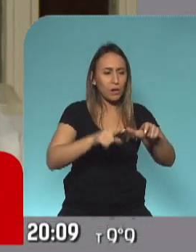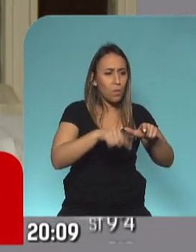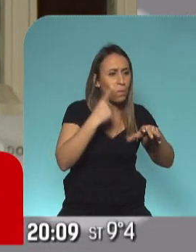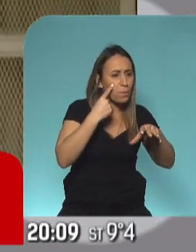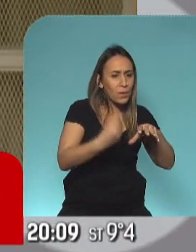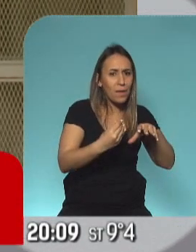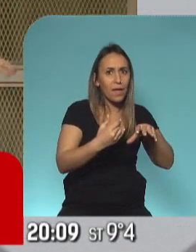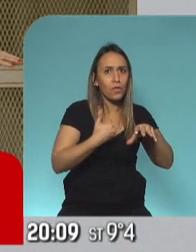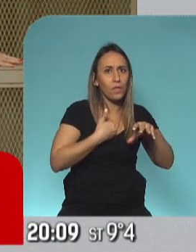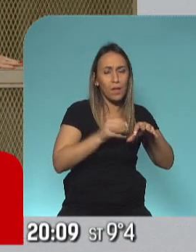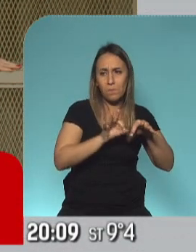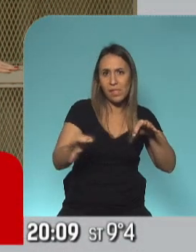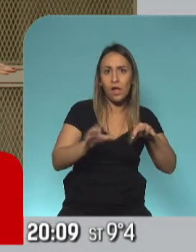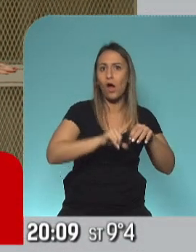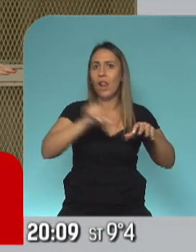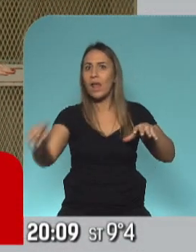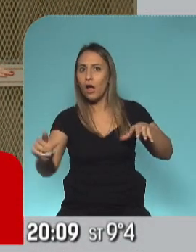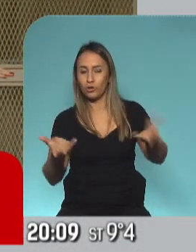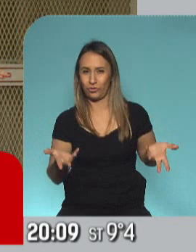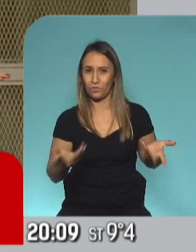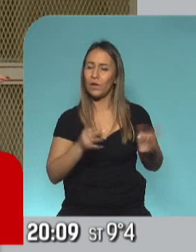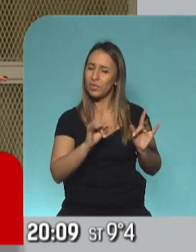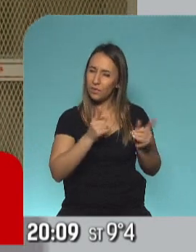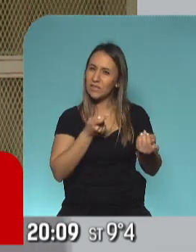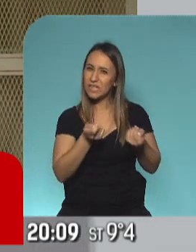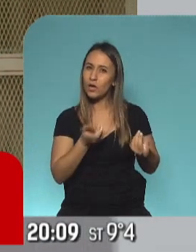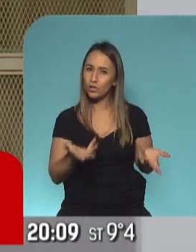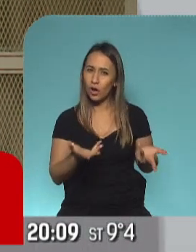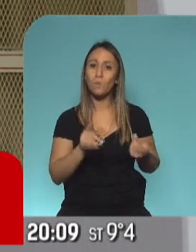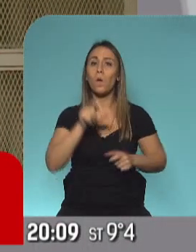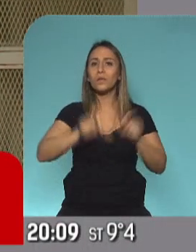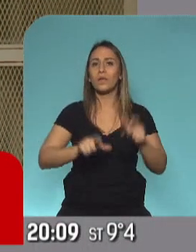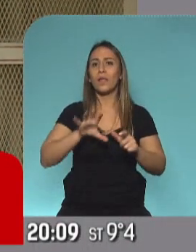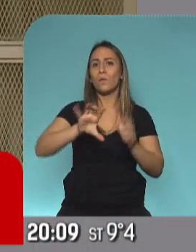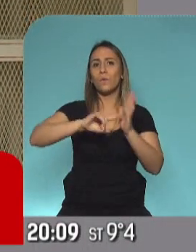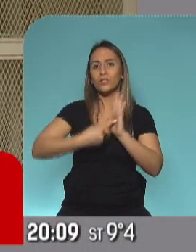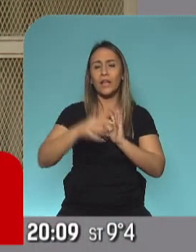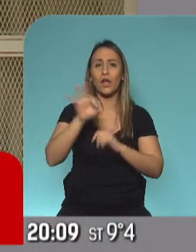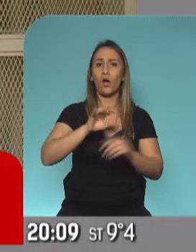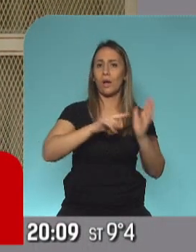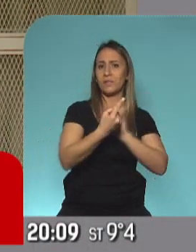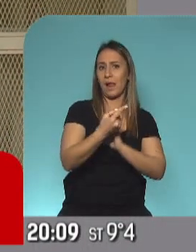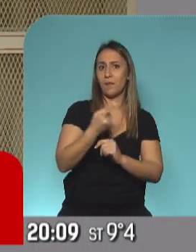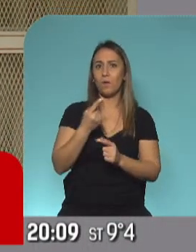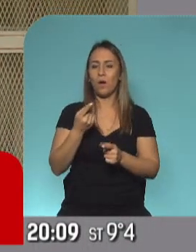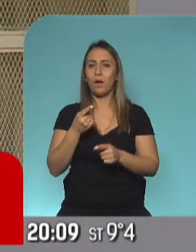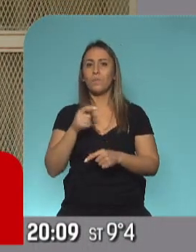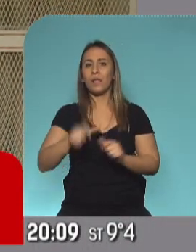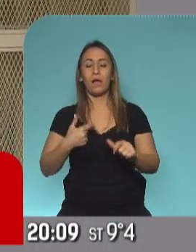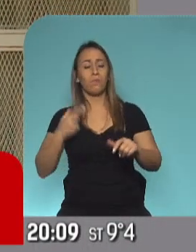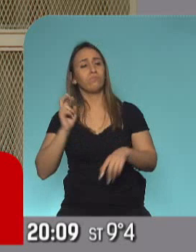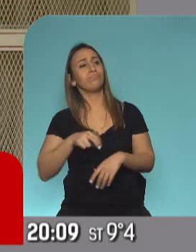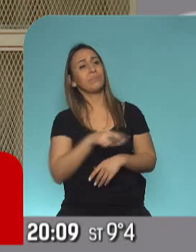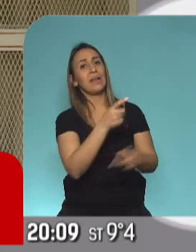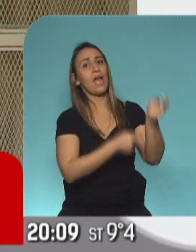cada habitante de Ciudad de Buenos Aires o de Gran Buenos Aires, para que expliquen por qué están yendo a determinado negocio. Por eso se